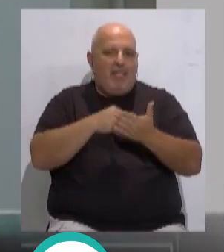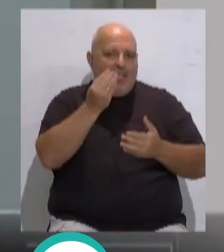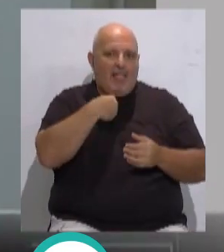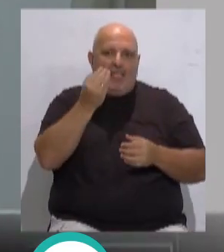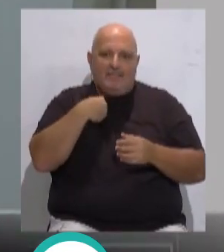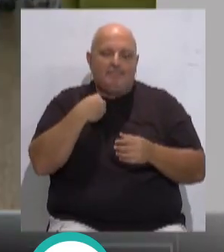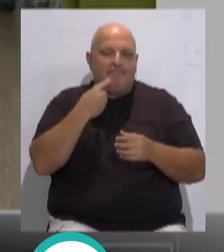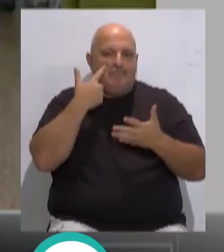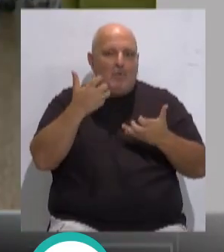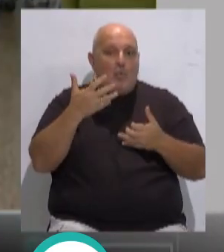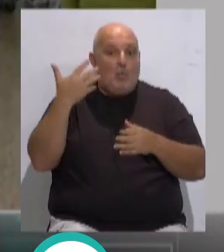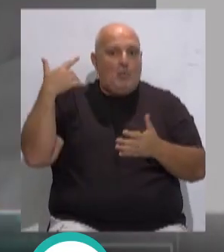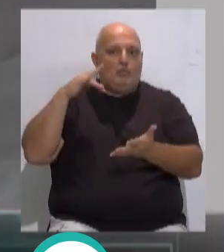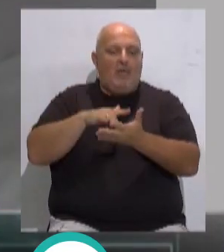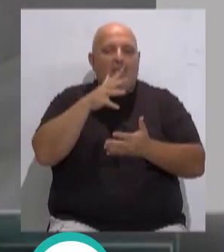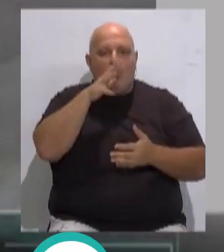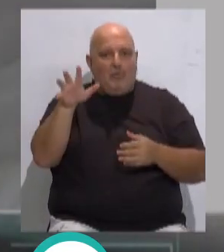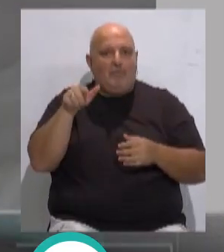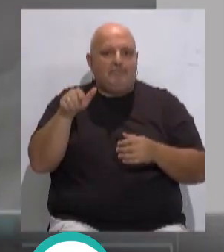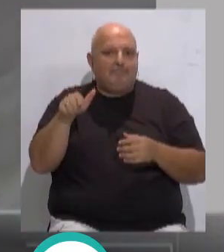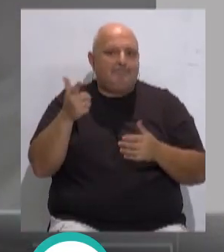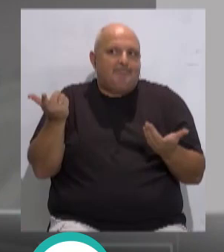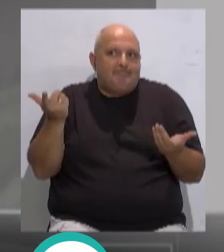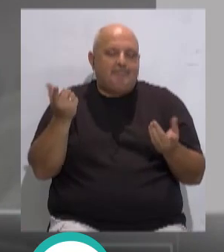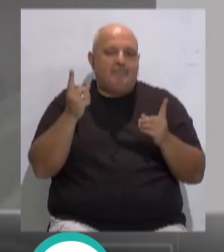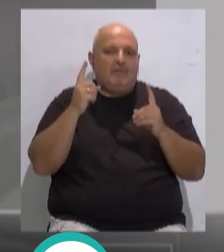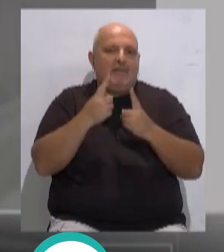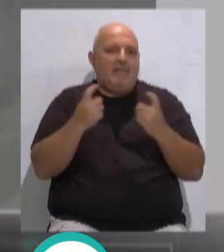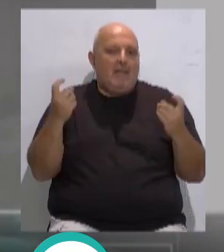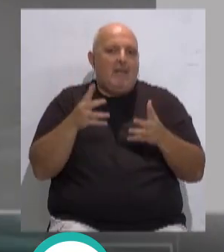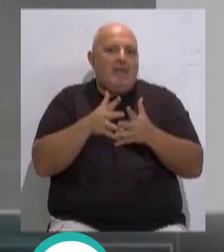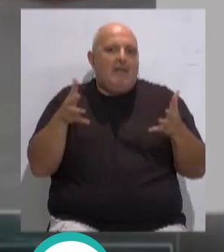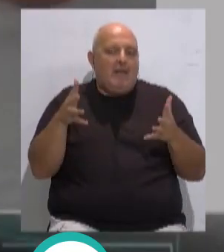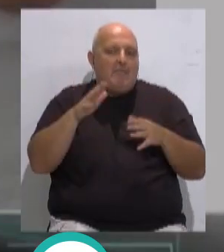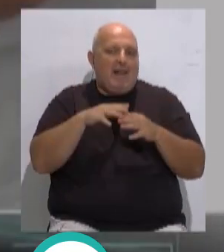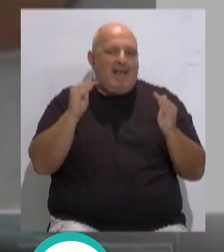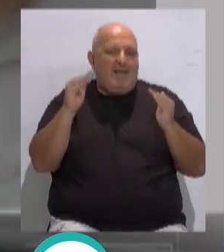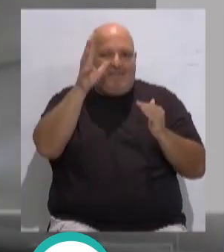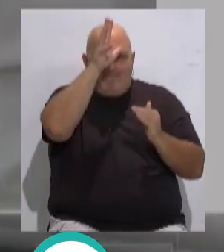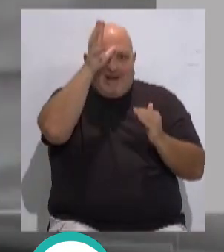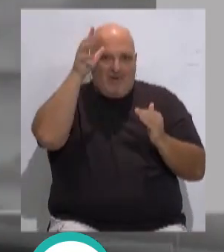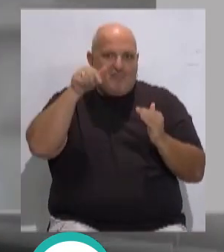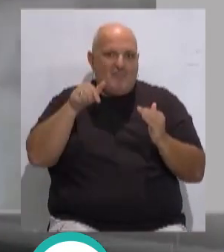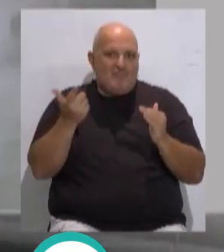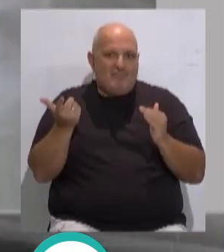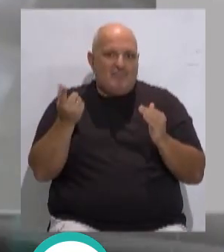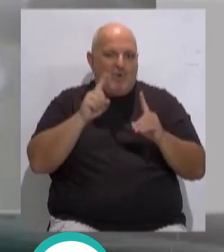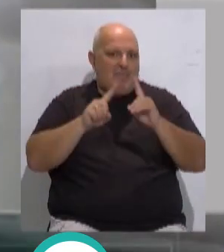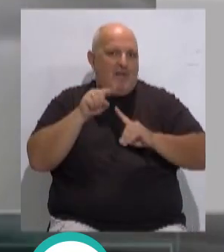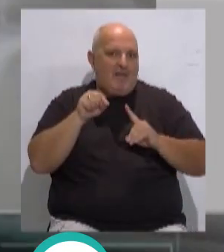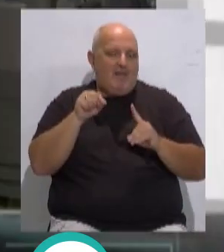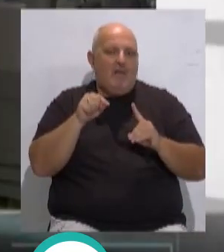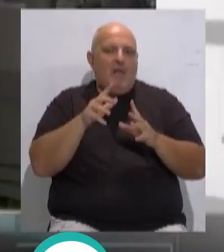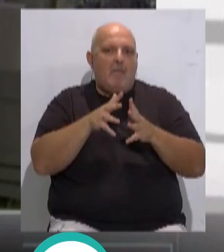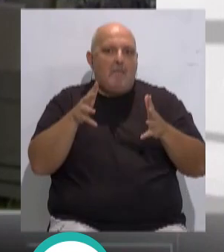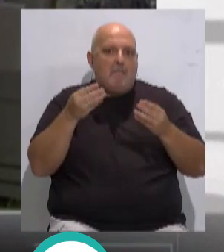hecho que ya CESIF denunció la semana pasada, haciendo hincapié en la necesidad de potenciar la atención primaria de nuestro litoral ante el más que